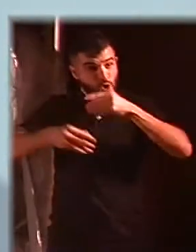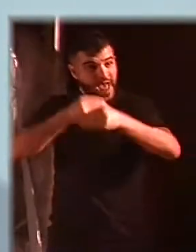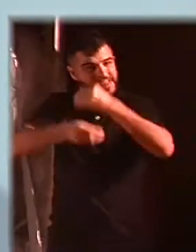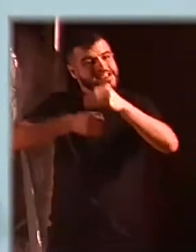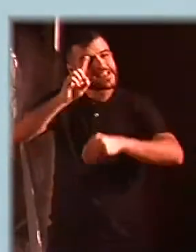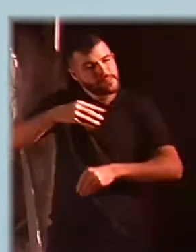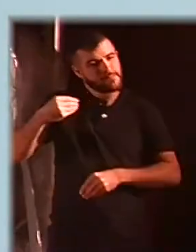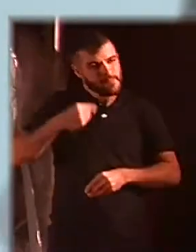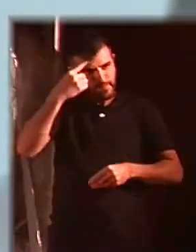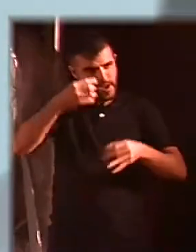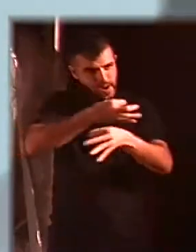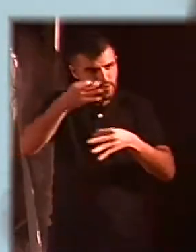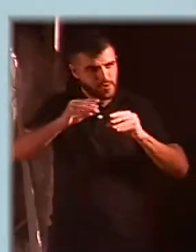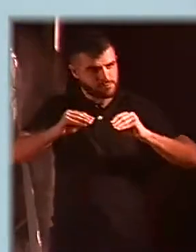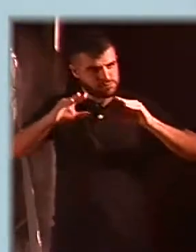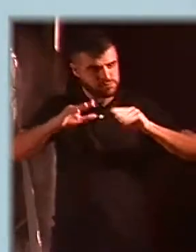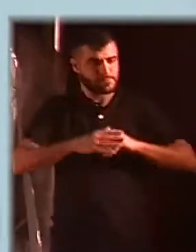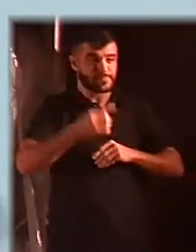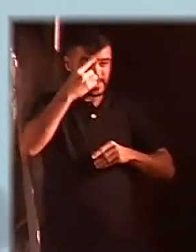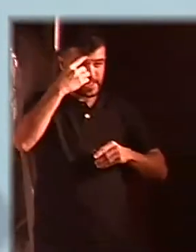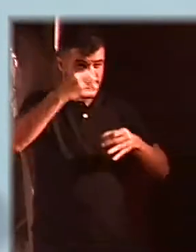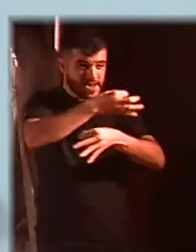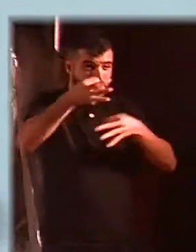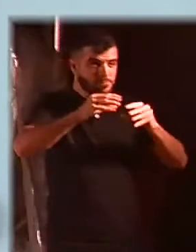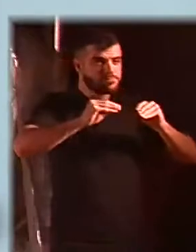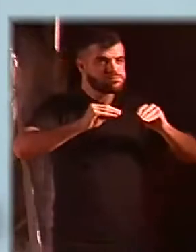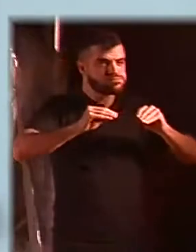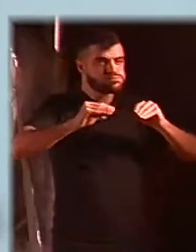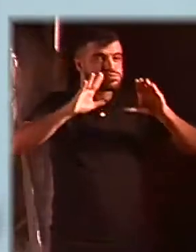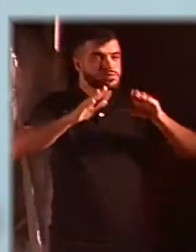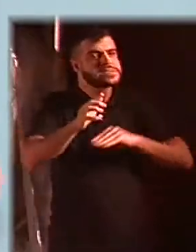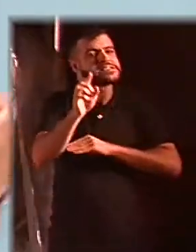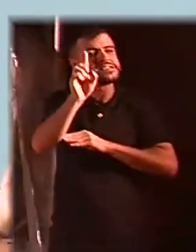acción. De hecho, las neuronas se activaban incluso